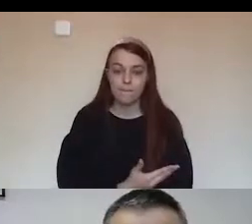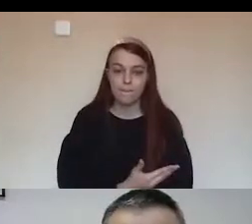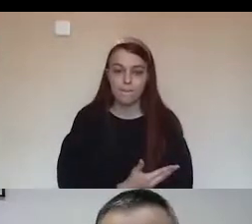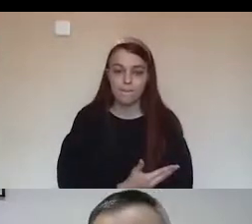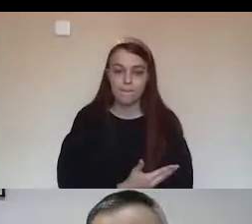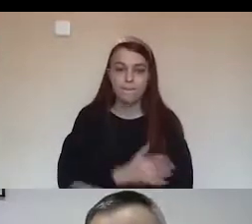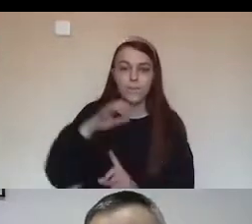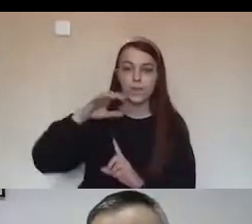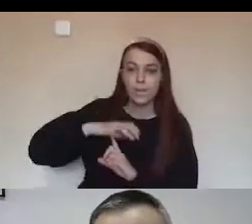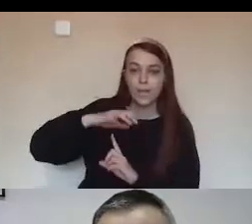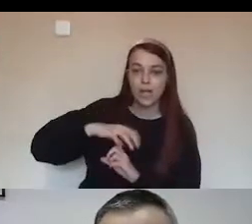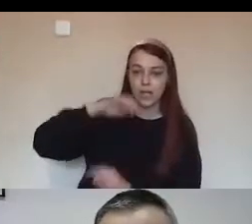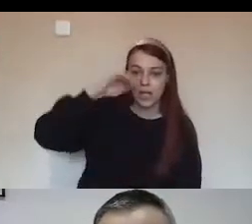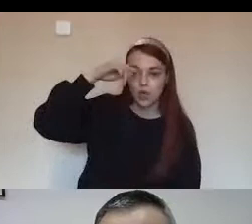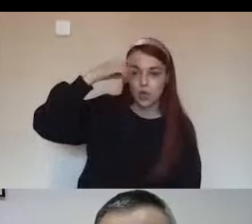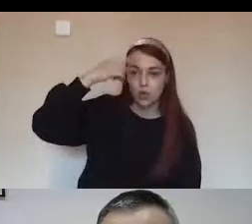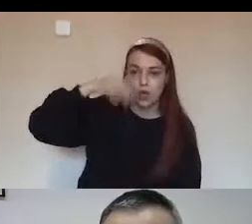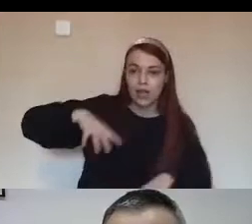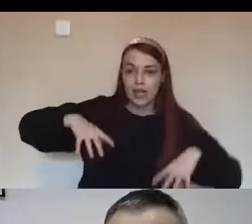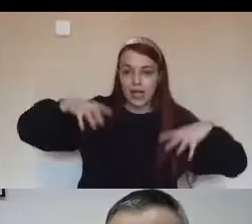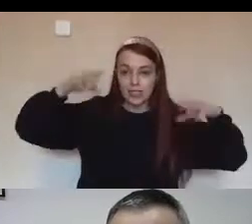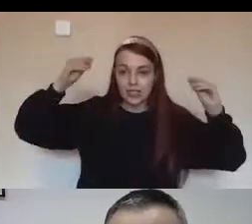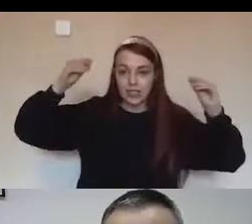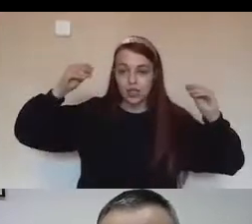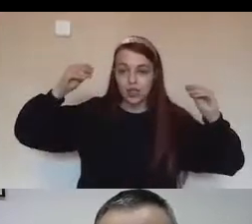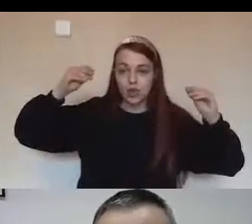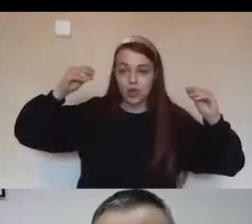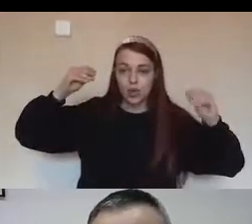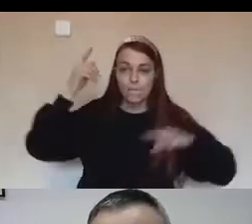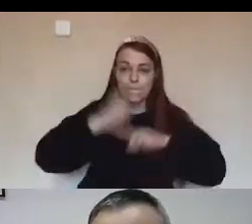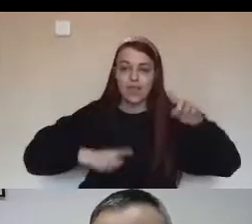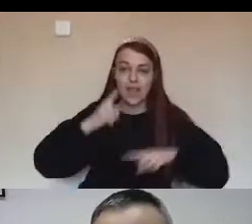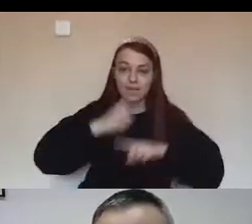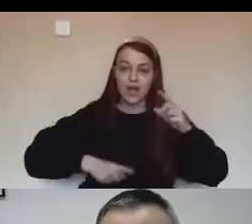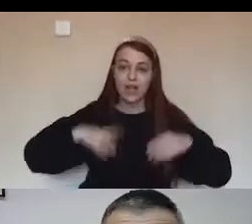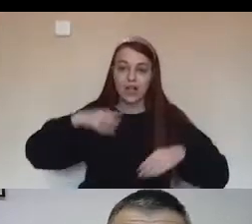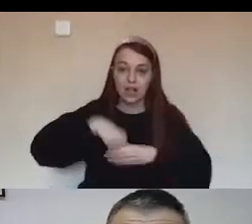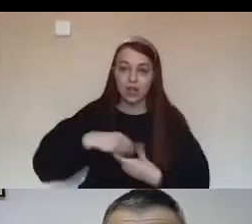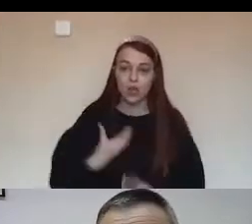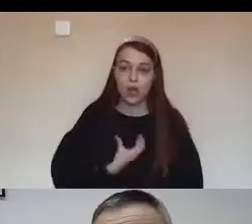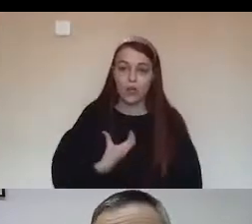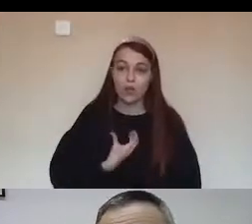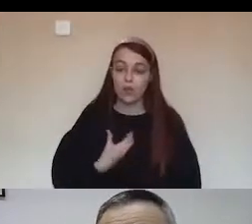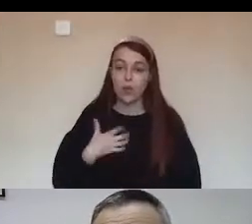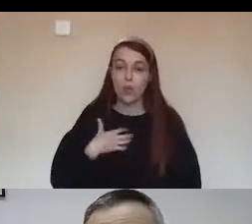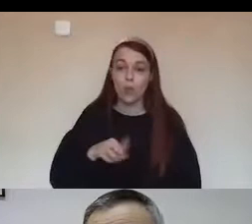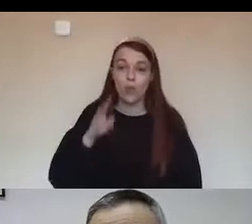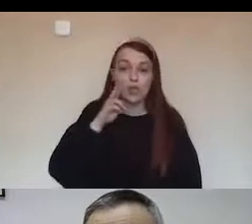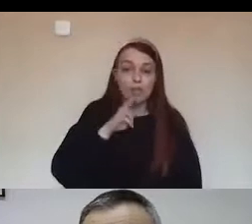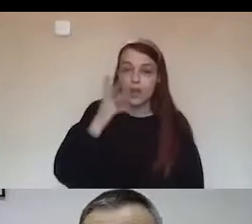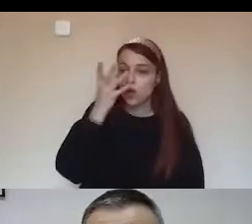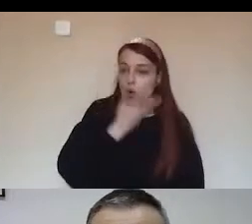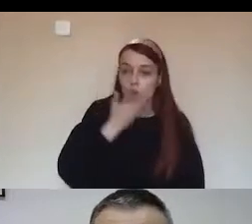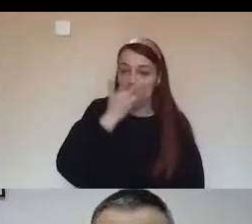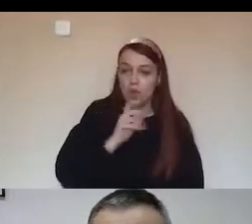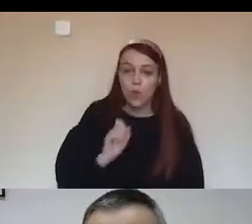parque cultural del castillo medieval de la Vila, en el que se puede ver lo más conocido de la ciudad,